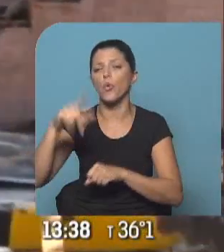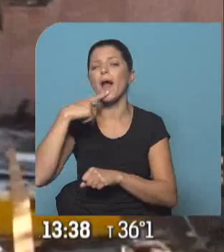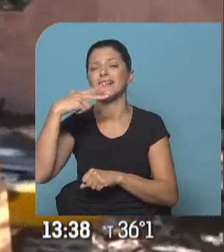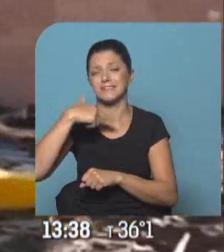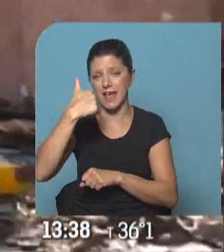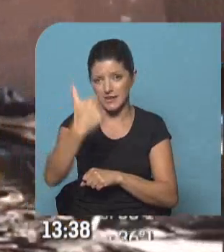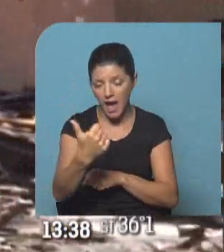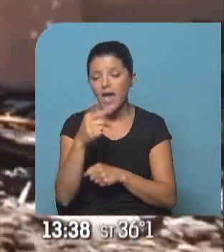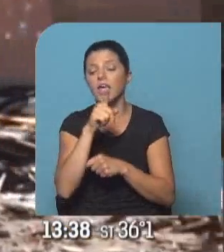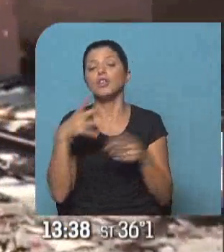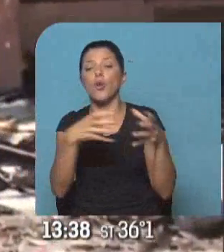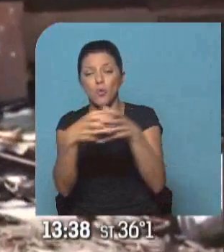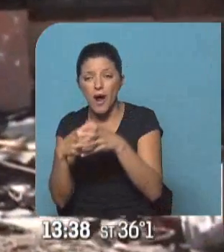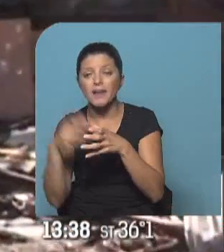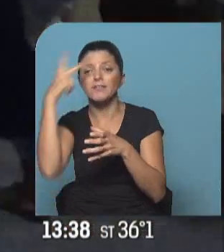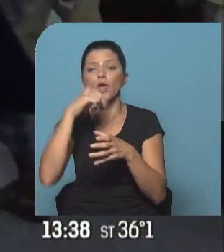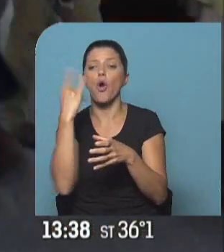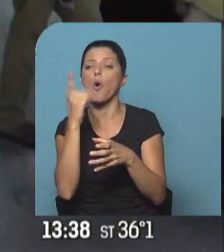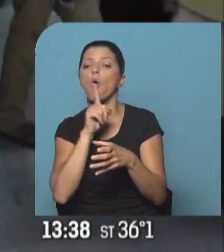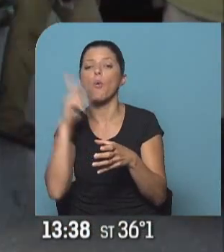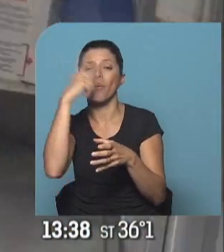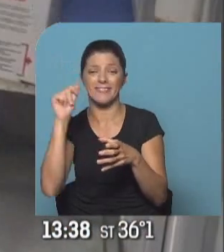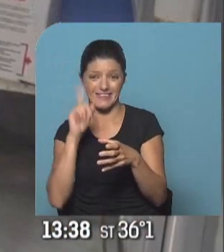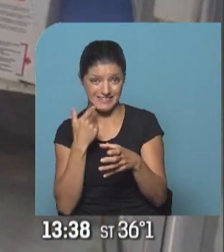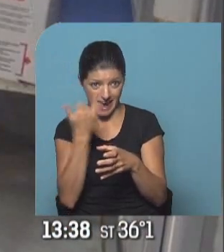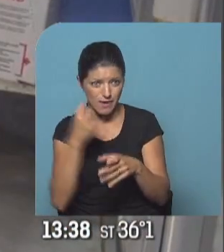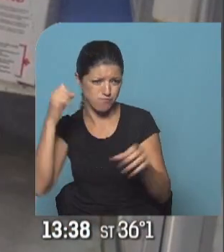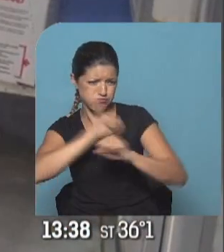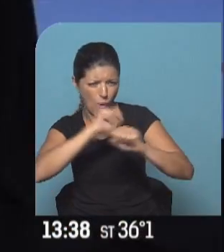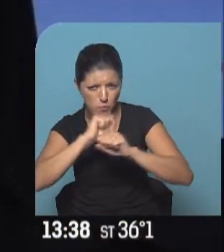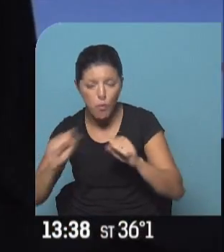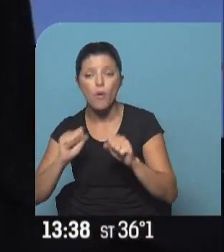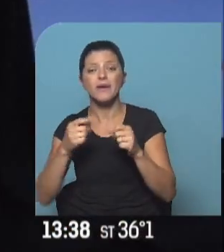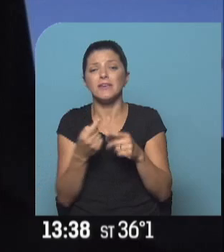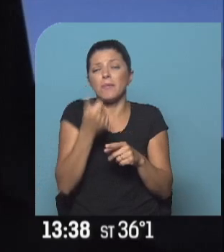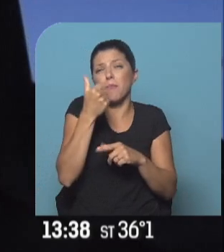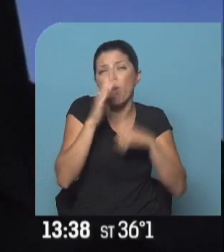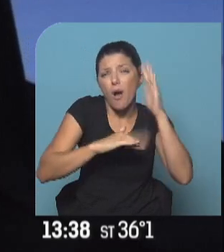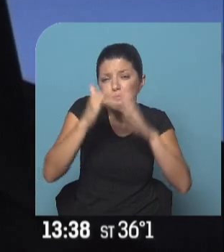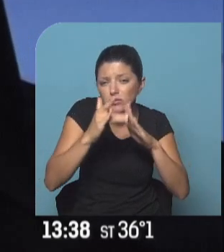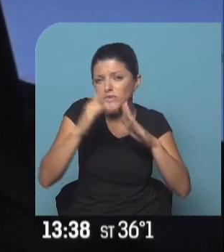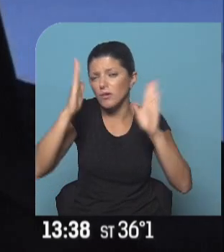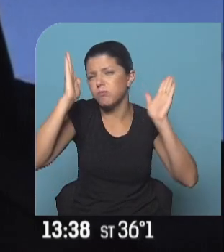hutis, creando una enorme crisis humanitaria al destruir la poca infraestructura existente en Yemen.